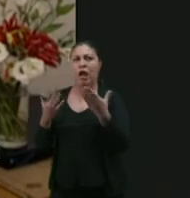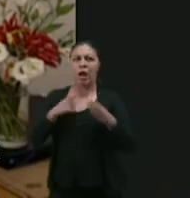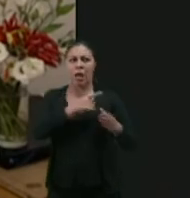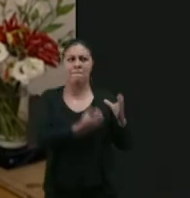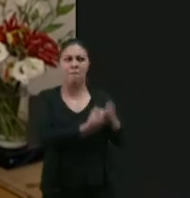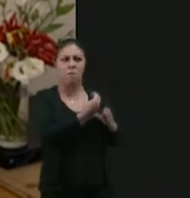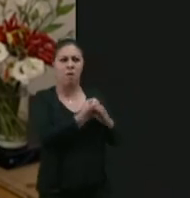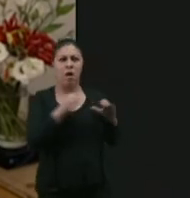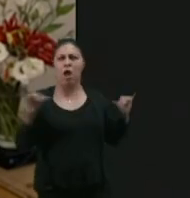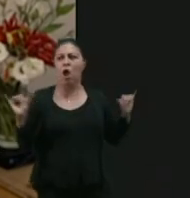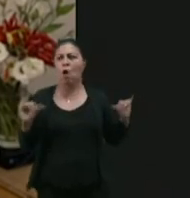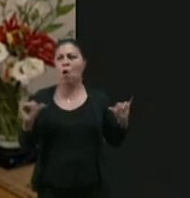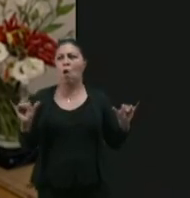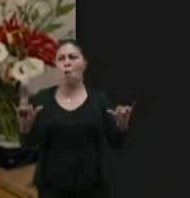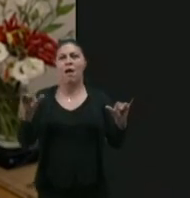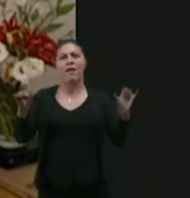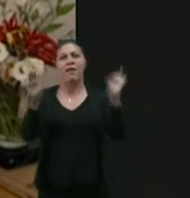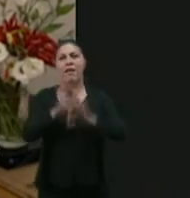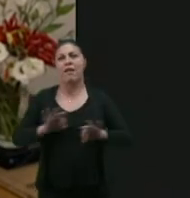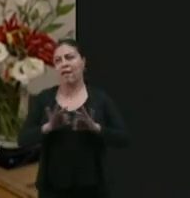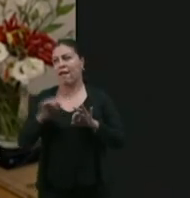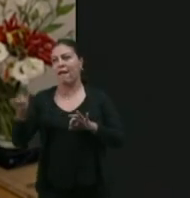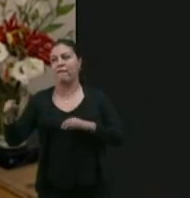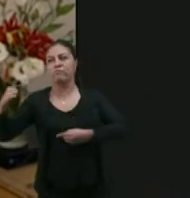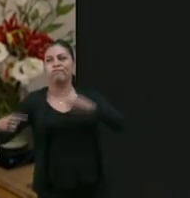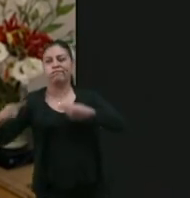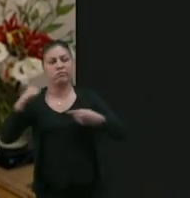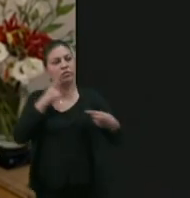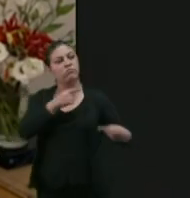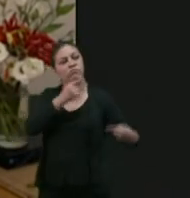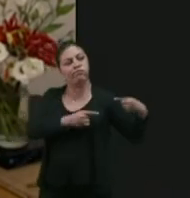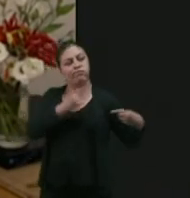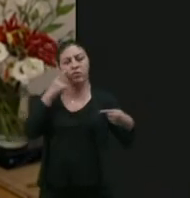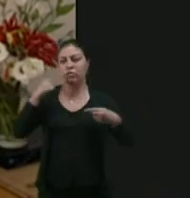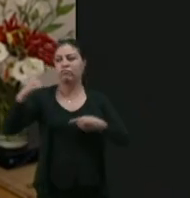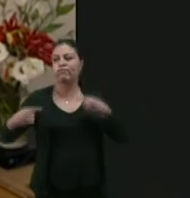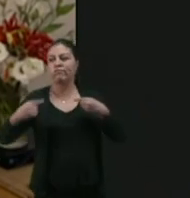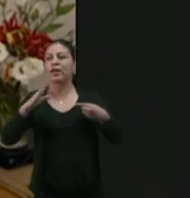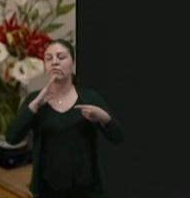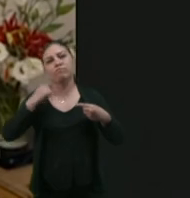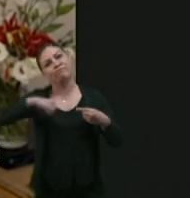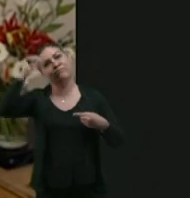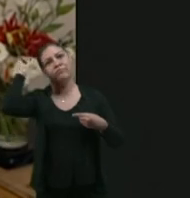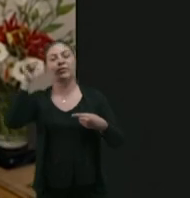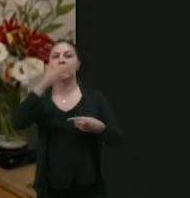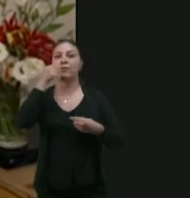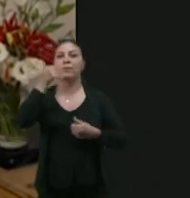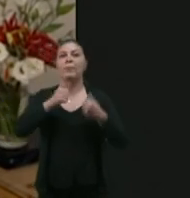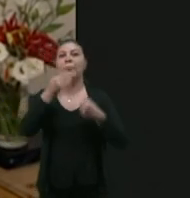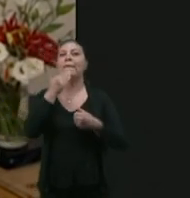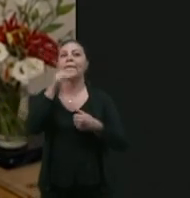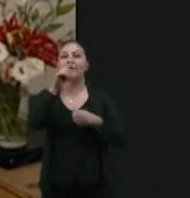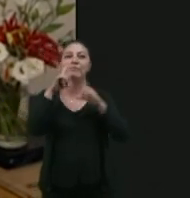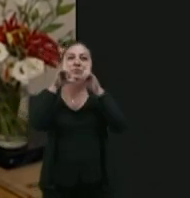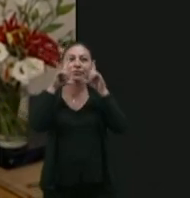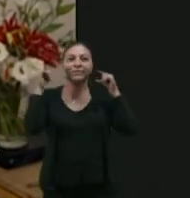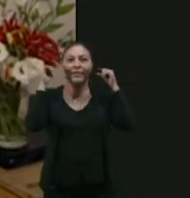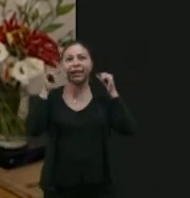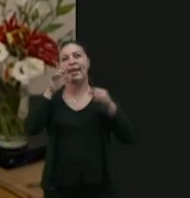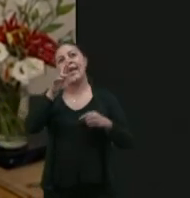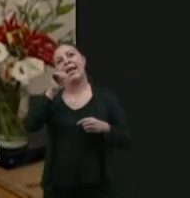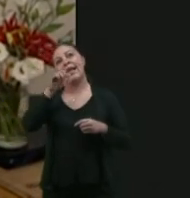el resultado es que ellos tendrán que ir y competir con ustedes. Entonces, si ustedes piensan en Rappi, dicen, bueno,